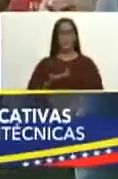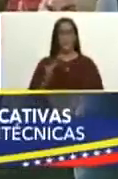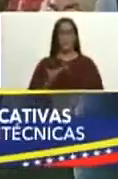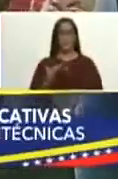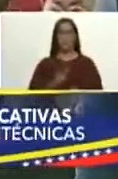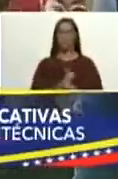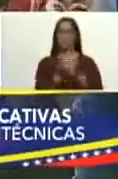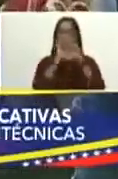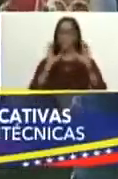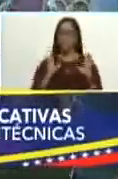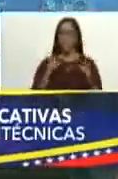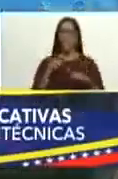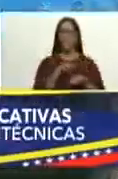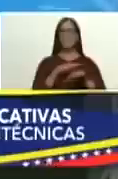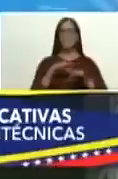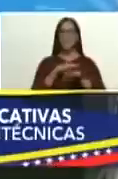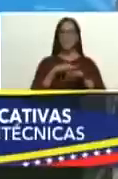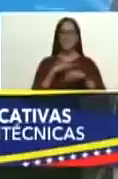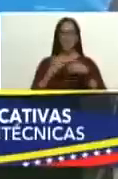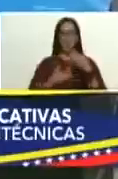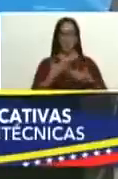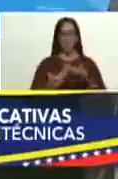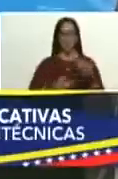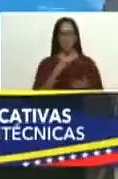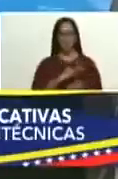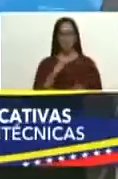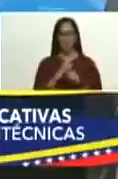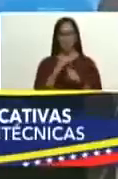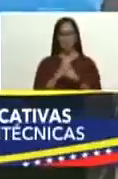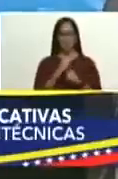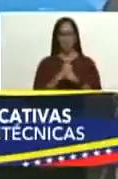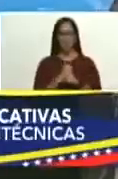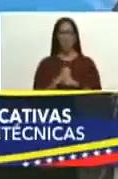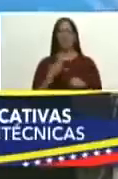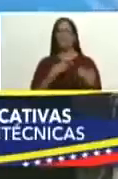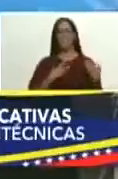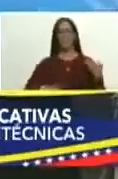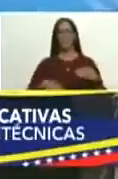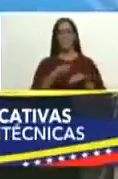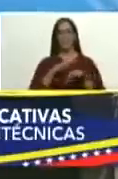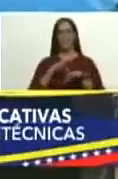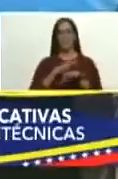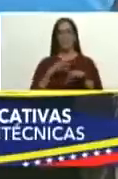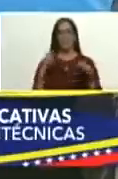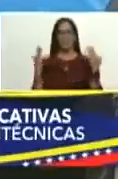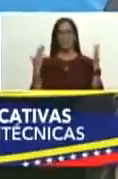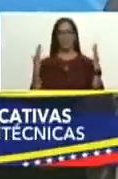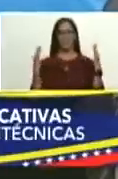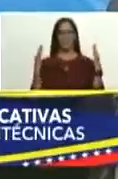supuesto el Ministerio del Proceso Social para el Trabajo y su viceministerio.